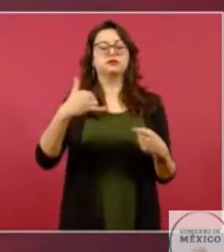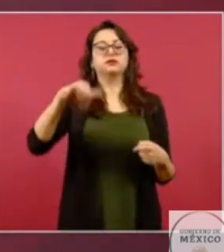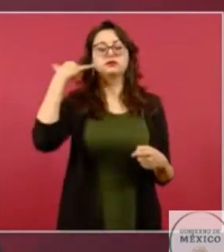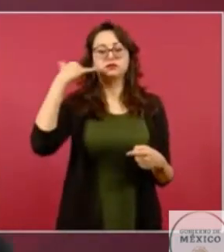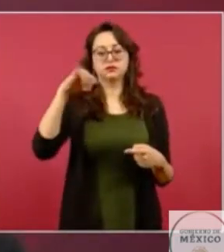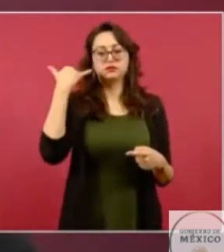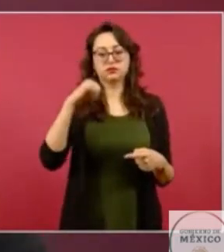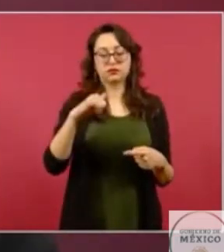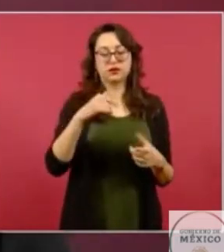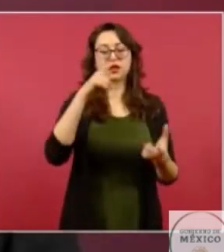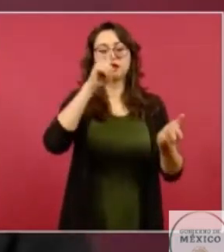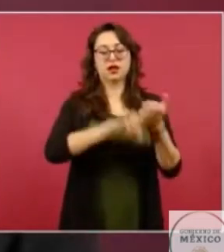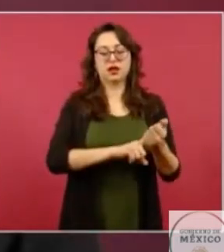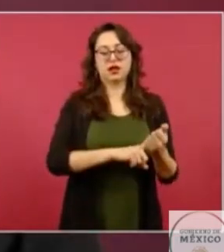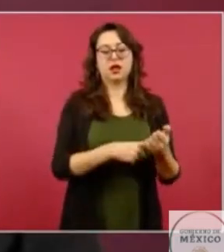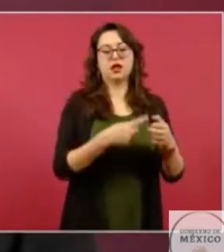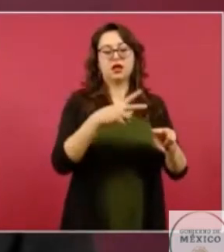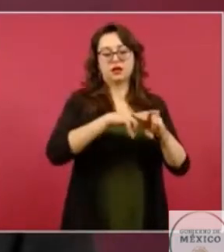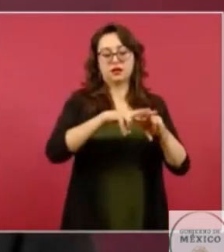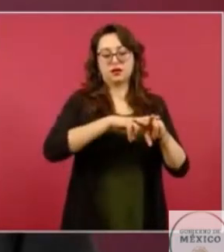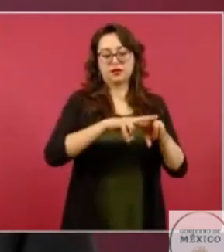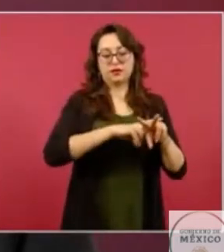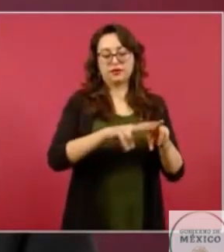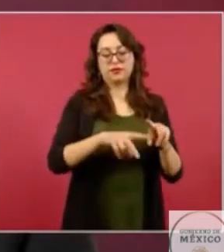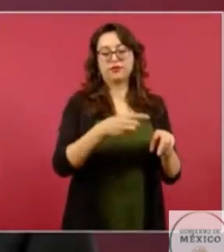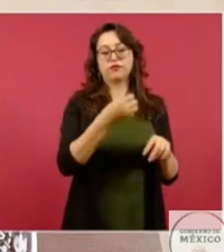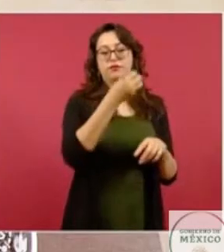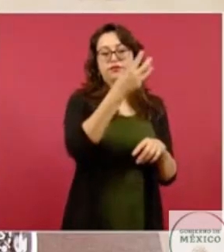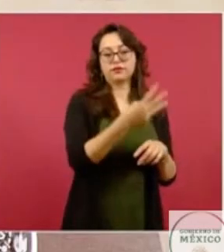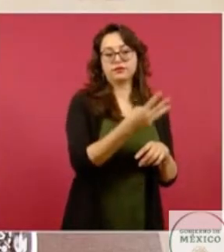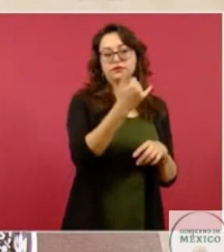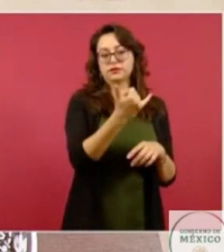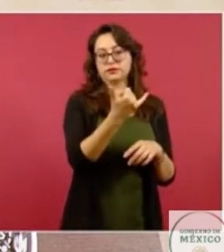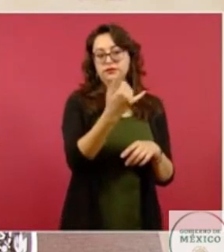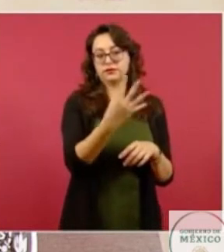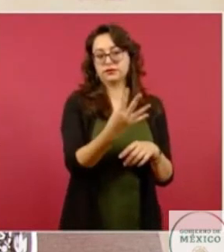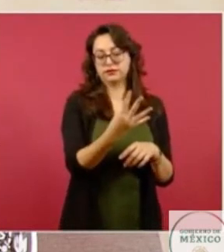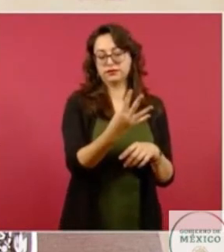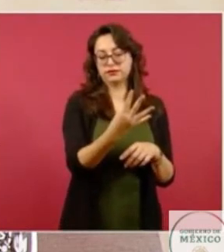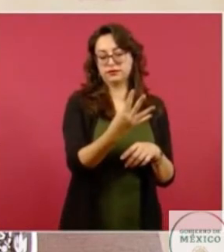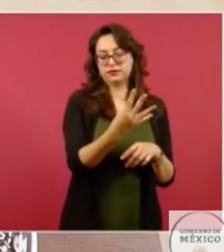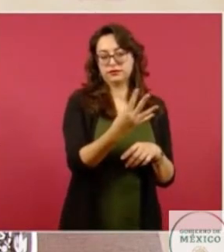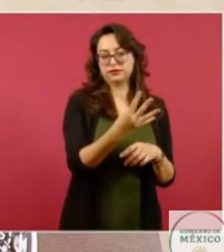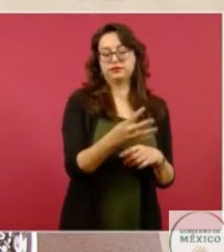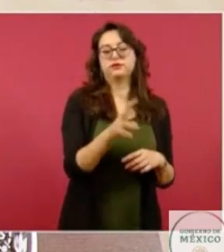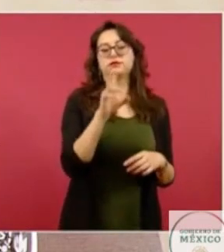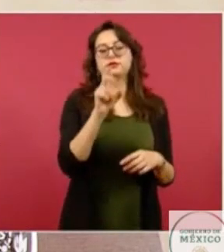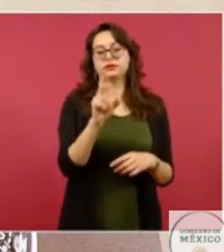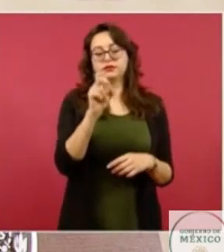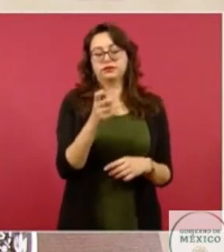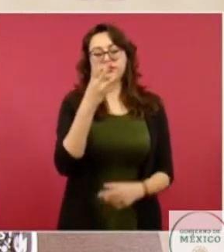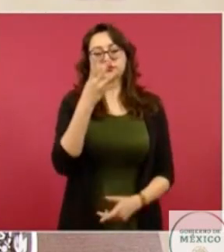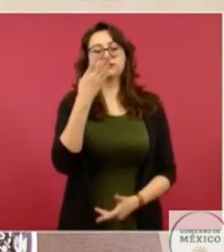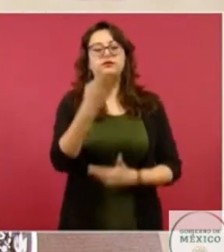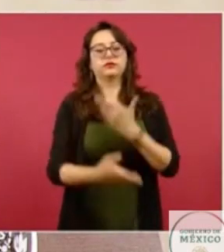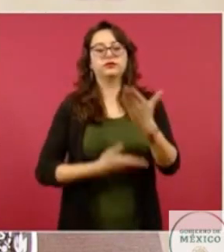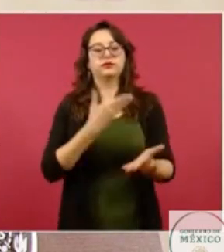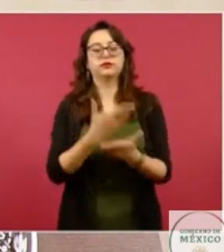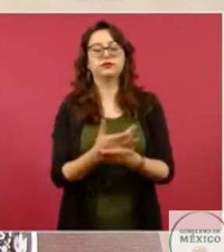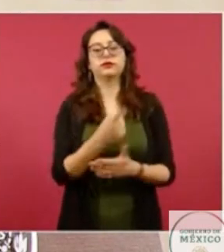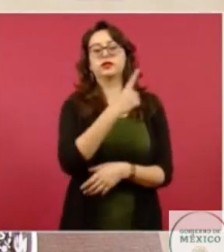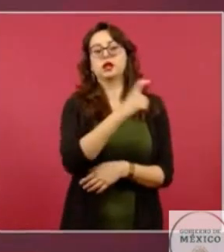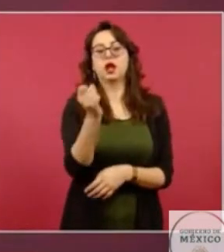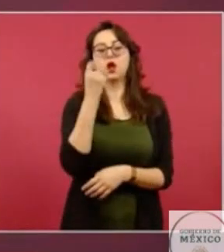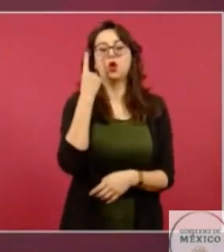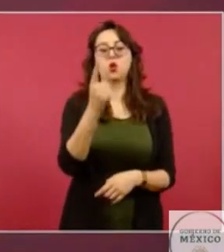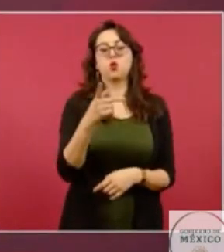3 y 4 del tren. Suministrará a 34 servicios, con 101